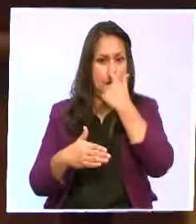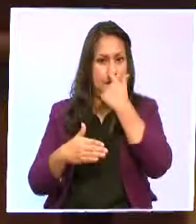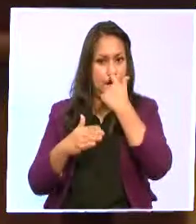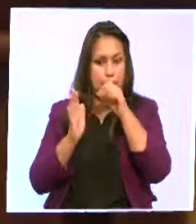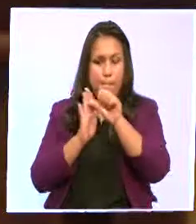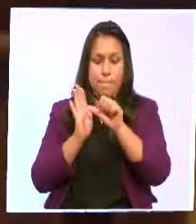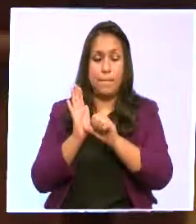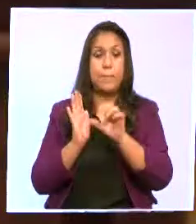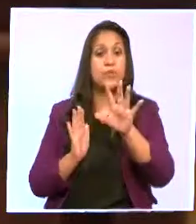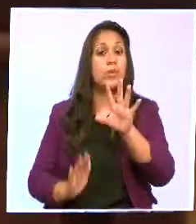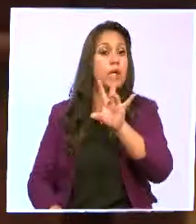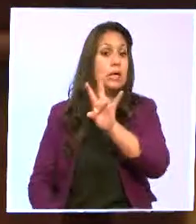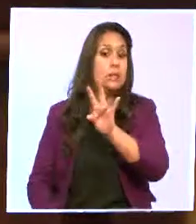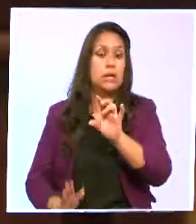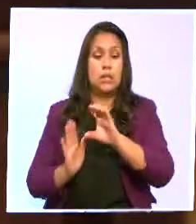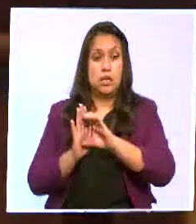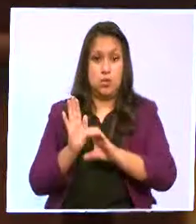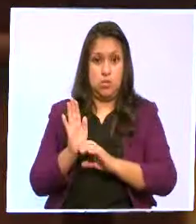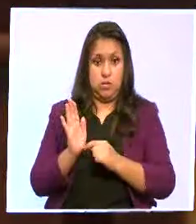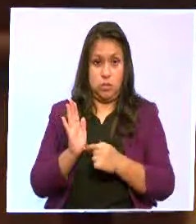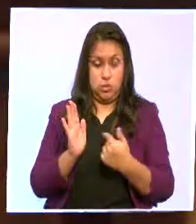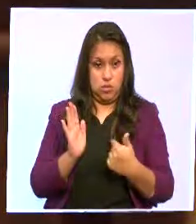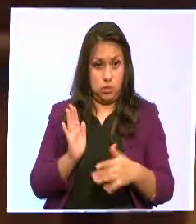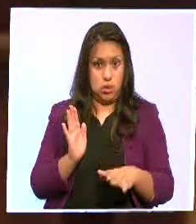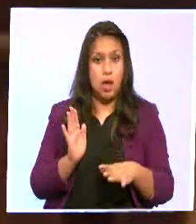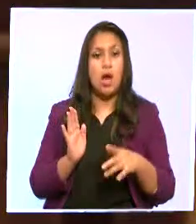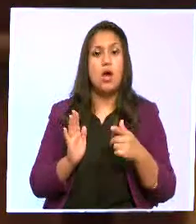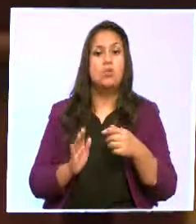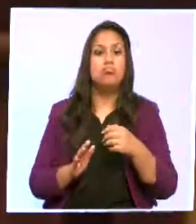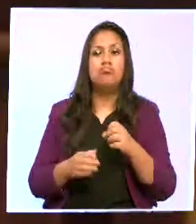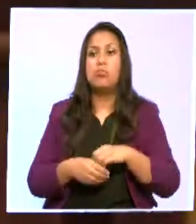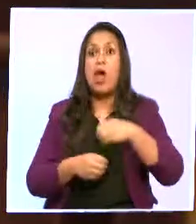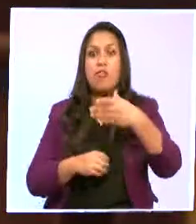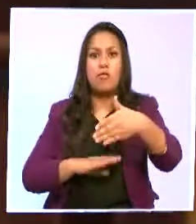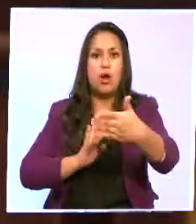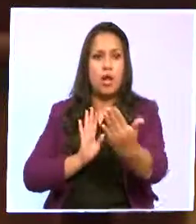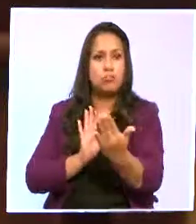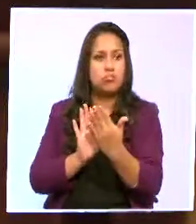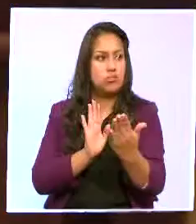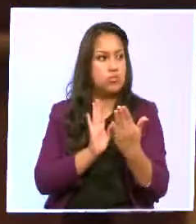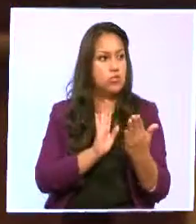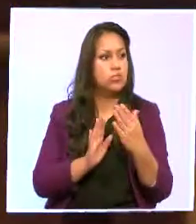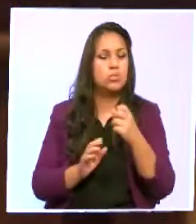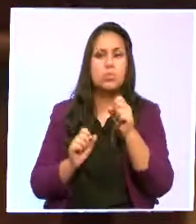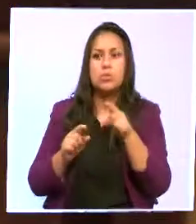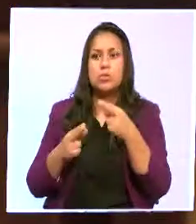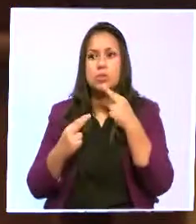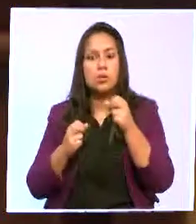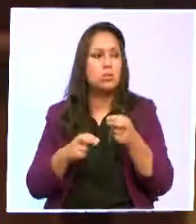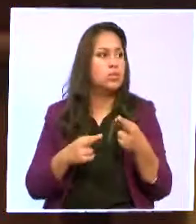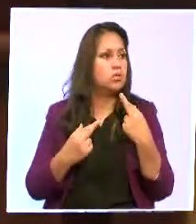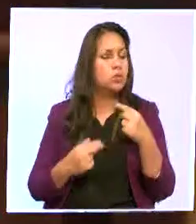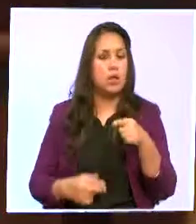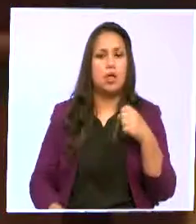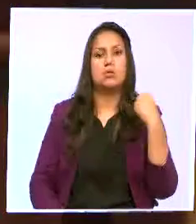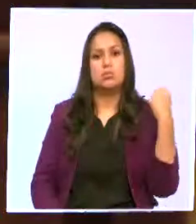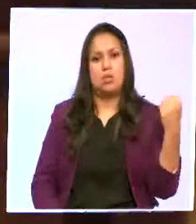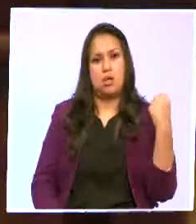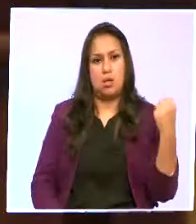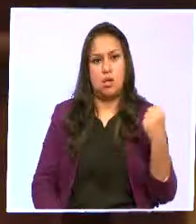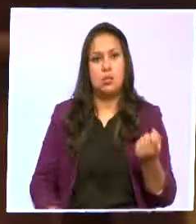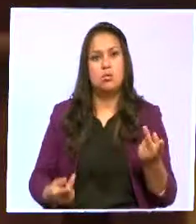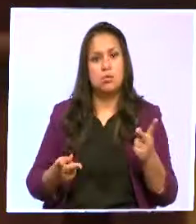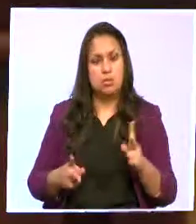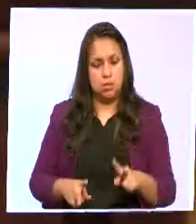57 de la constitución se abre entonces la consulta prelegislativa temas que tendrían afectación de derechos hacia aquellos pueblos y